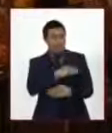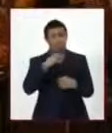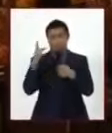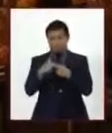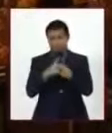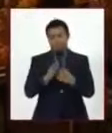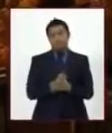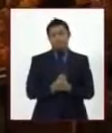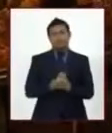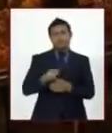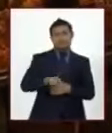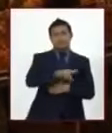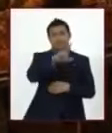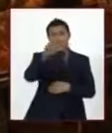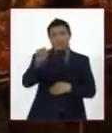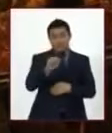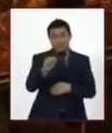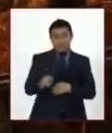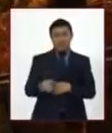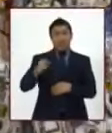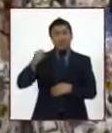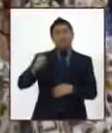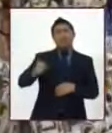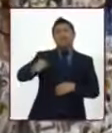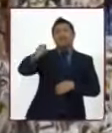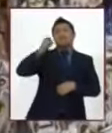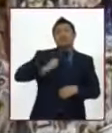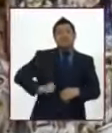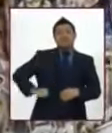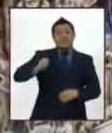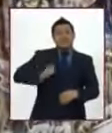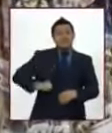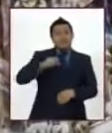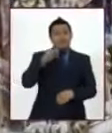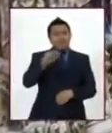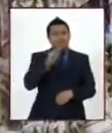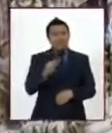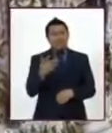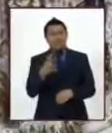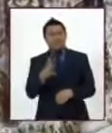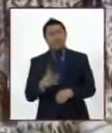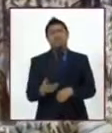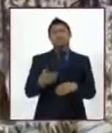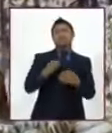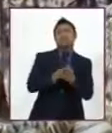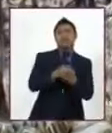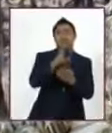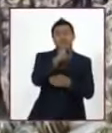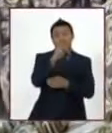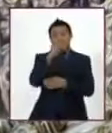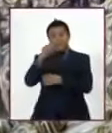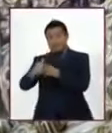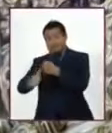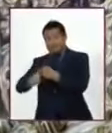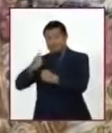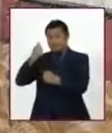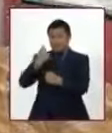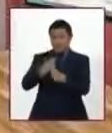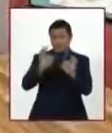tercera década del siglo XVII, el estilo que predominó fue el barroco. Veamos por qué.